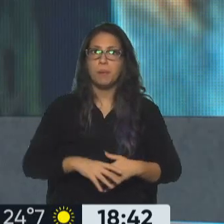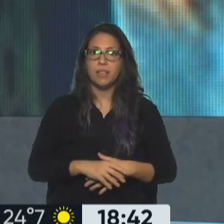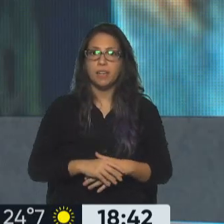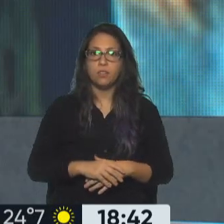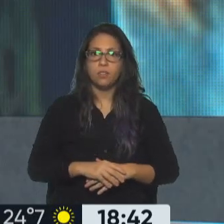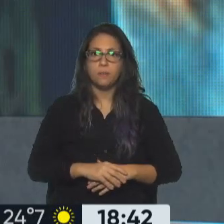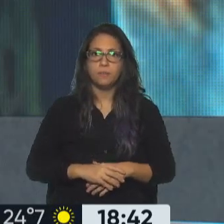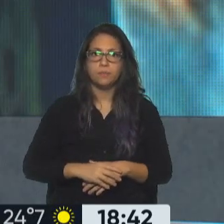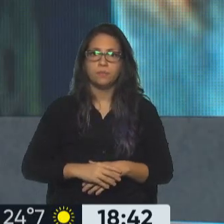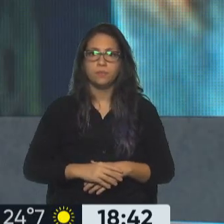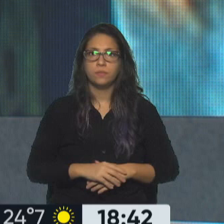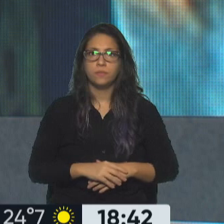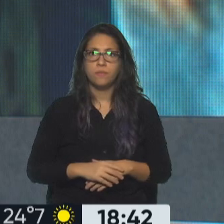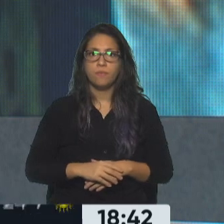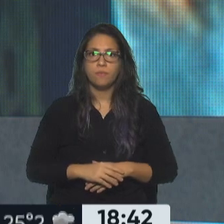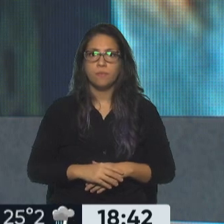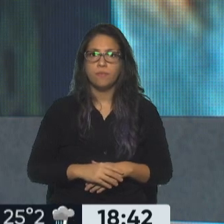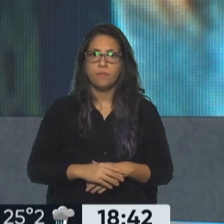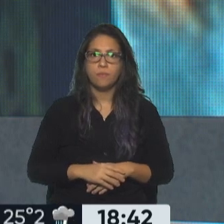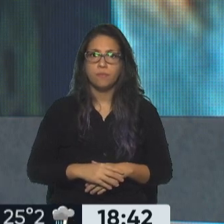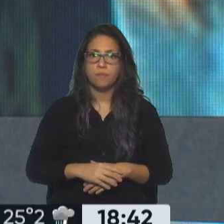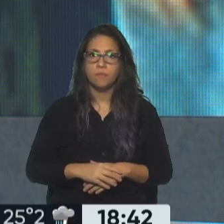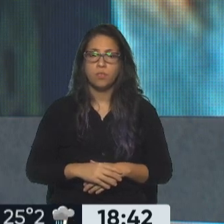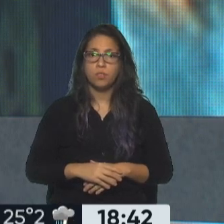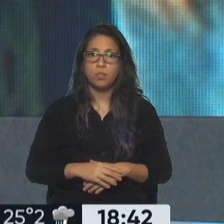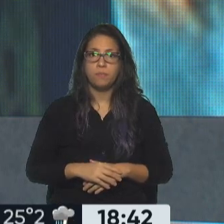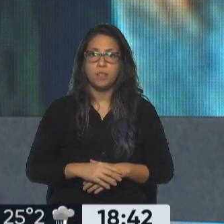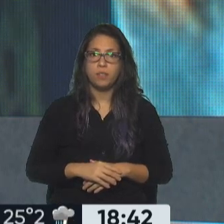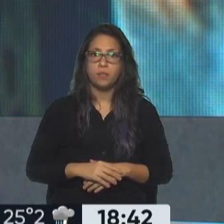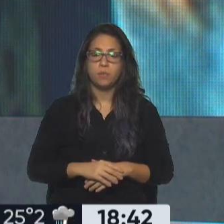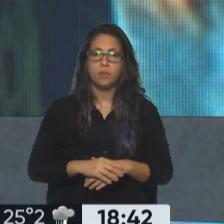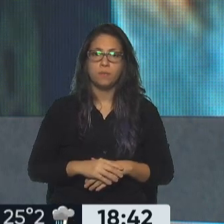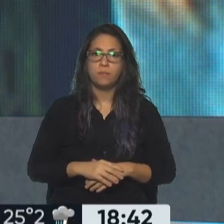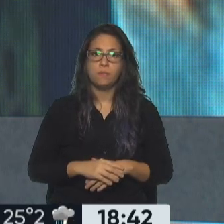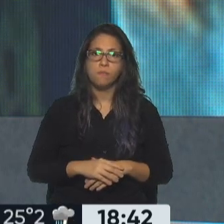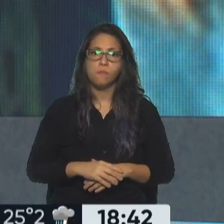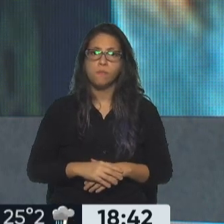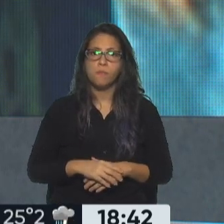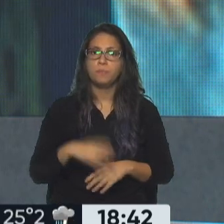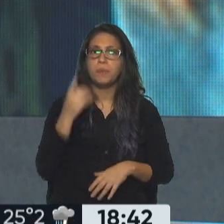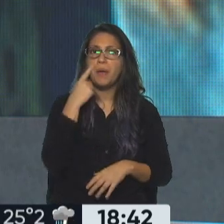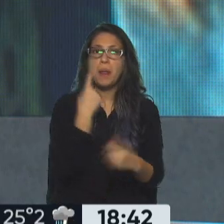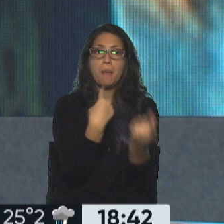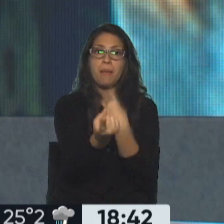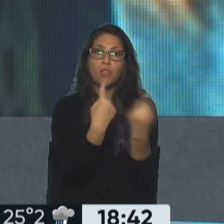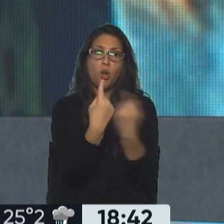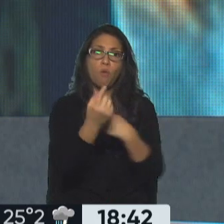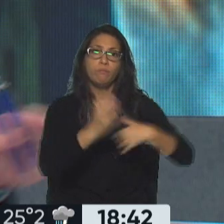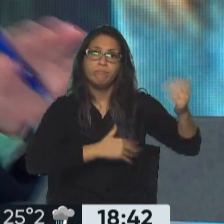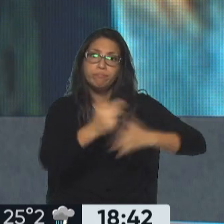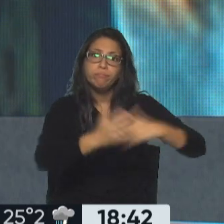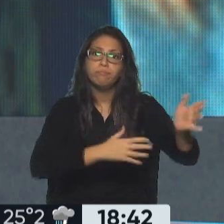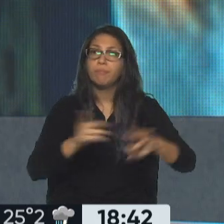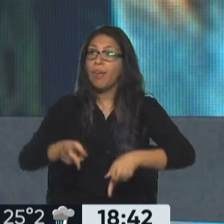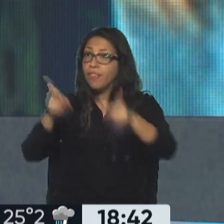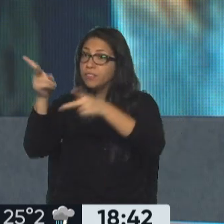emprendimiento para no Llamar negocios entre Buenos Aires y Vicente López la continuidad del metrobús edificios parecidos